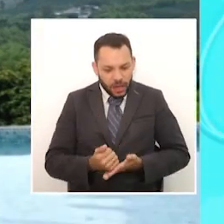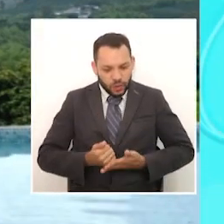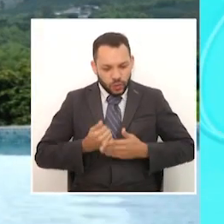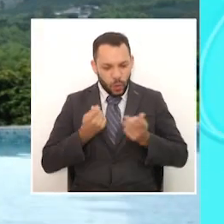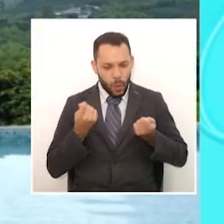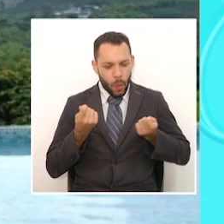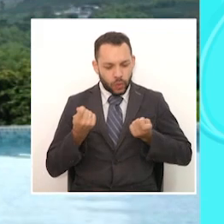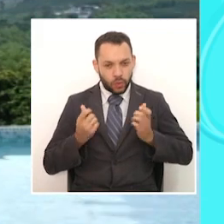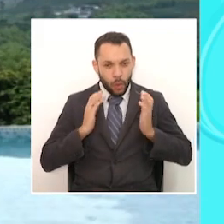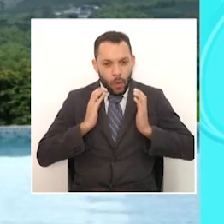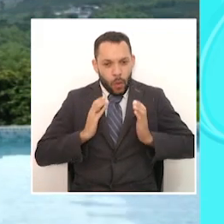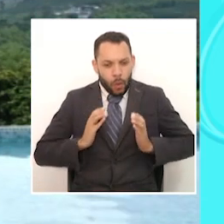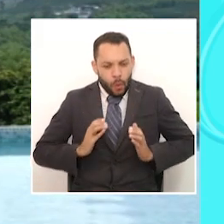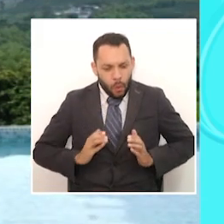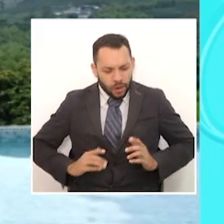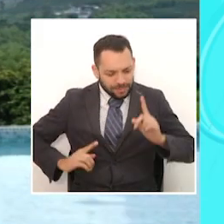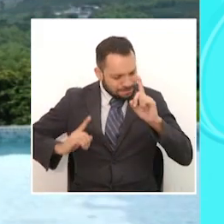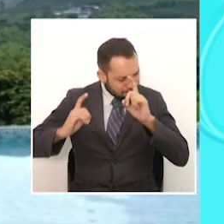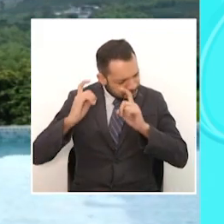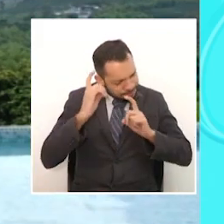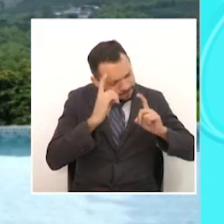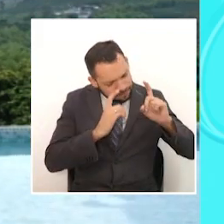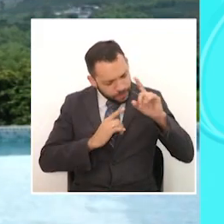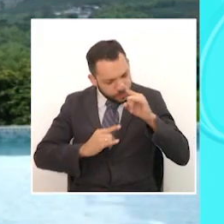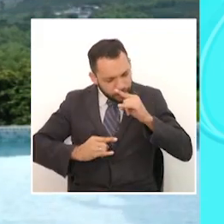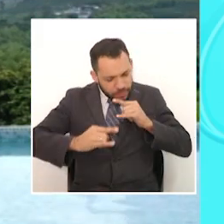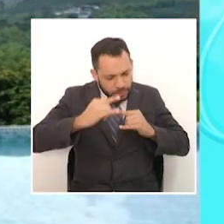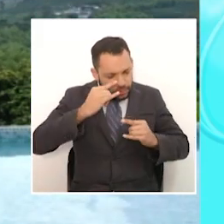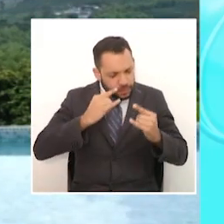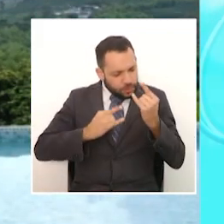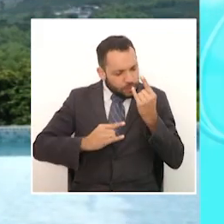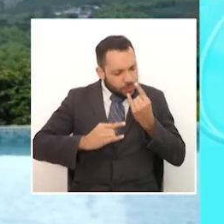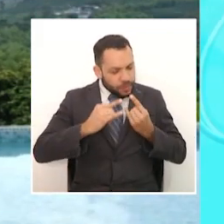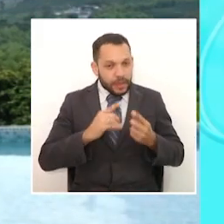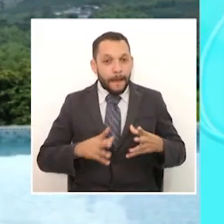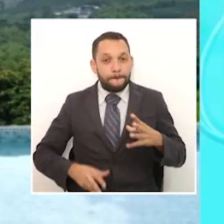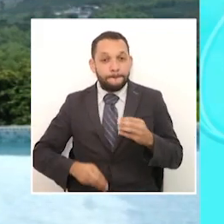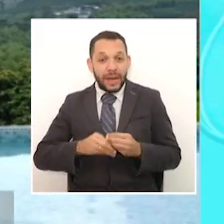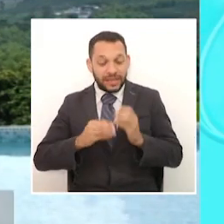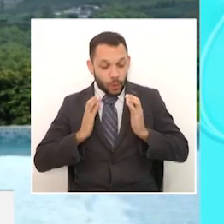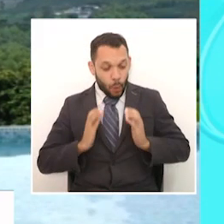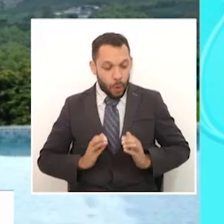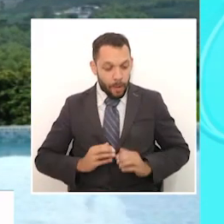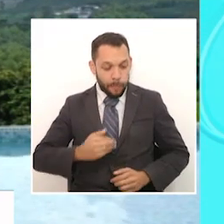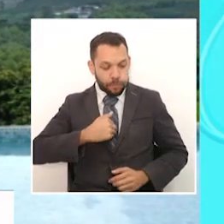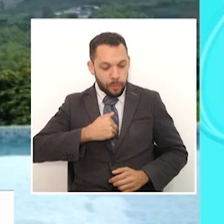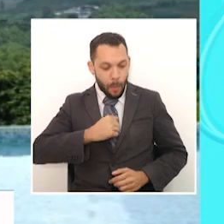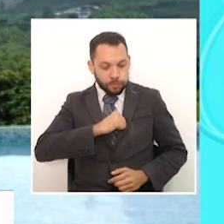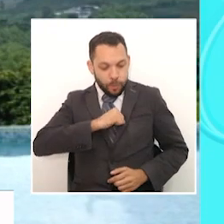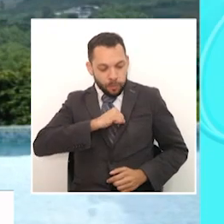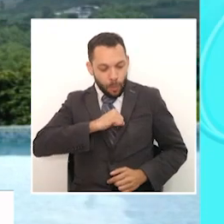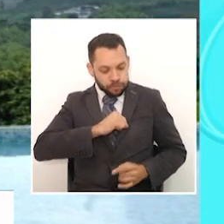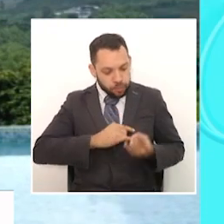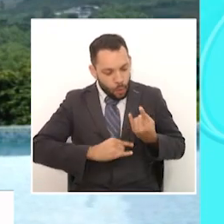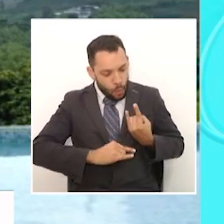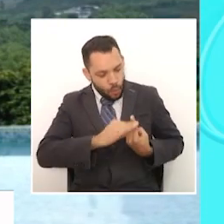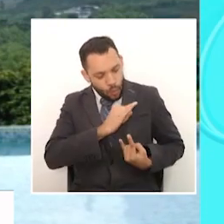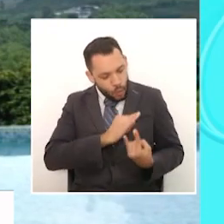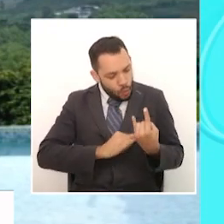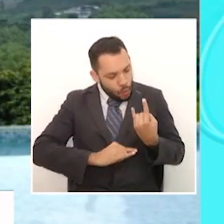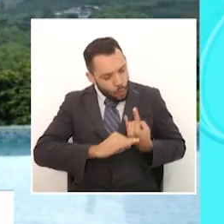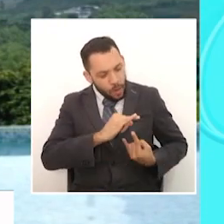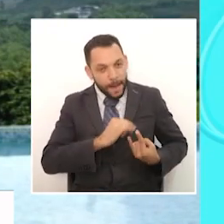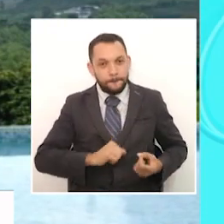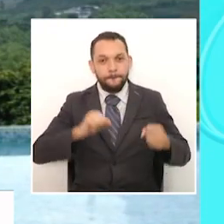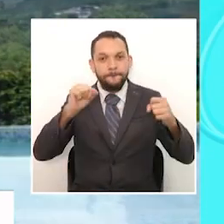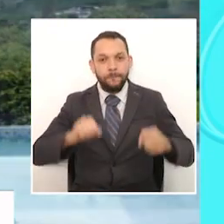del cuerpo, de la concentración, de la respiración y mejorar la circulación a nivel cerebral. Esto es de gran ayuda, lo pueden hacer